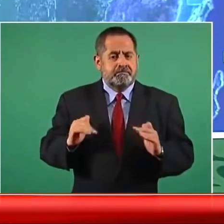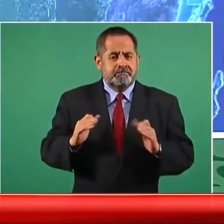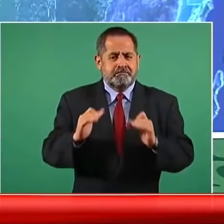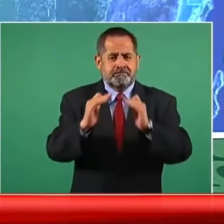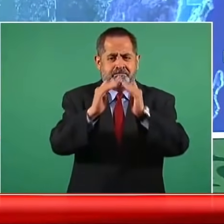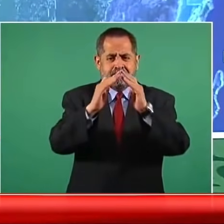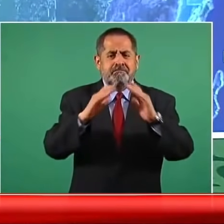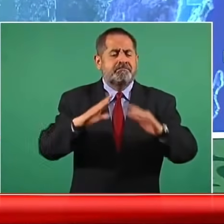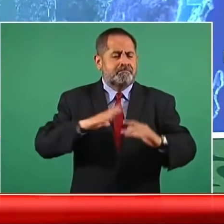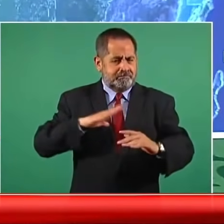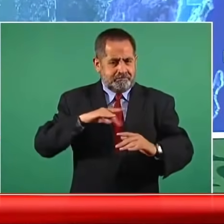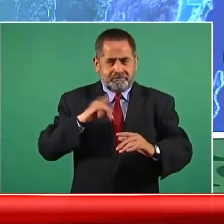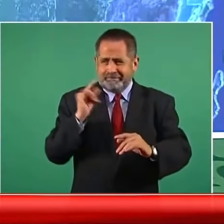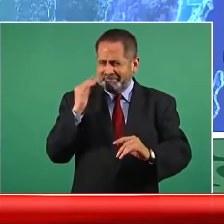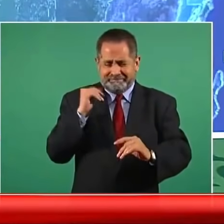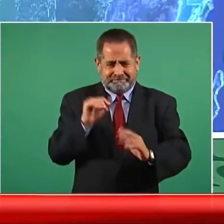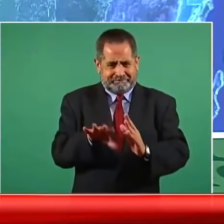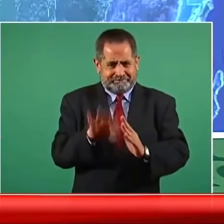de